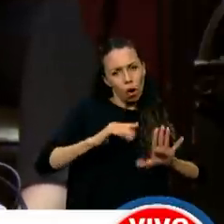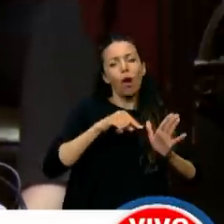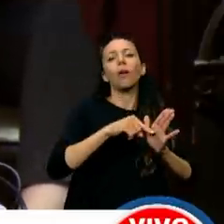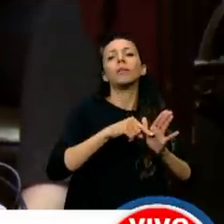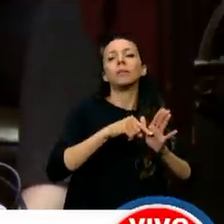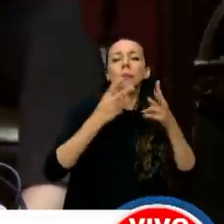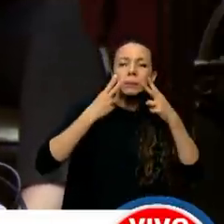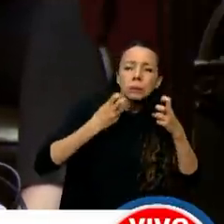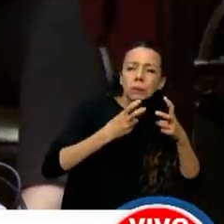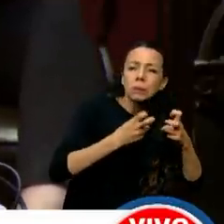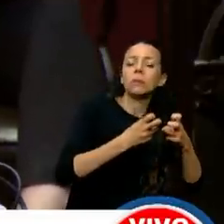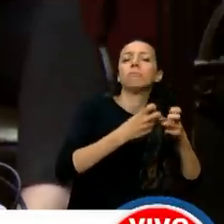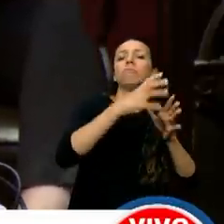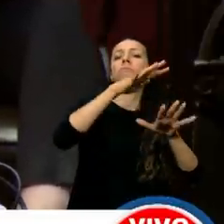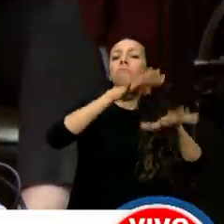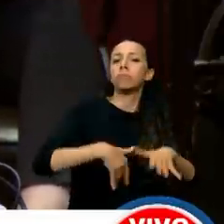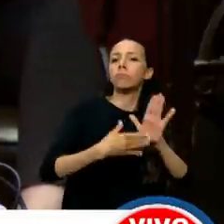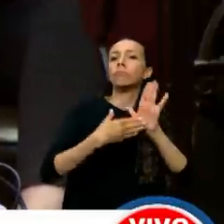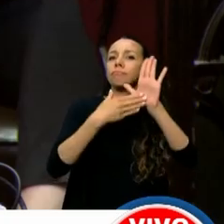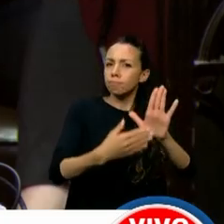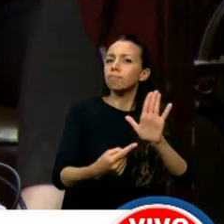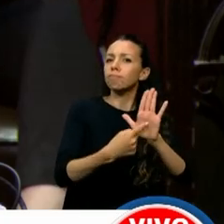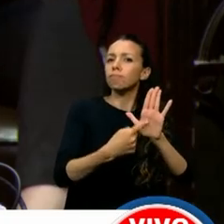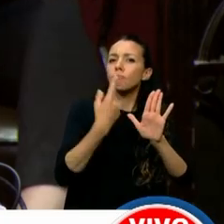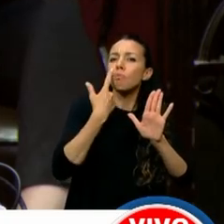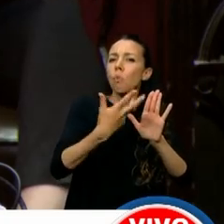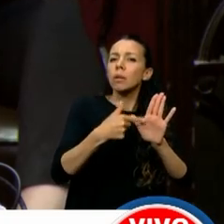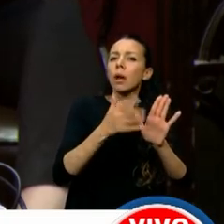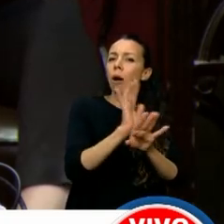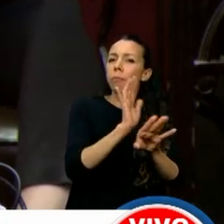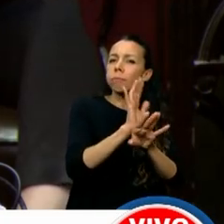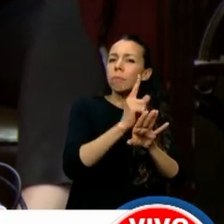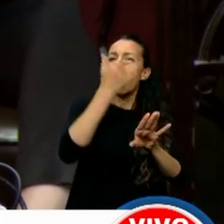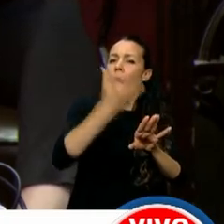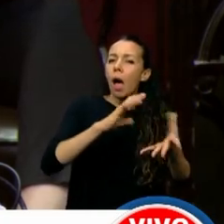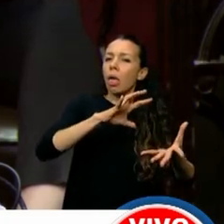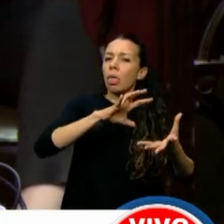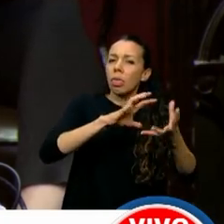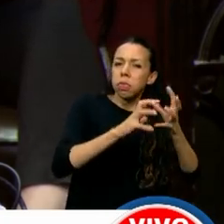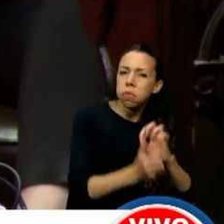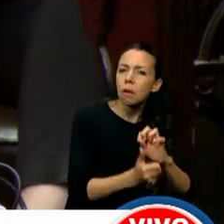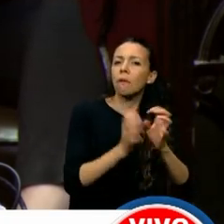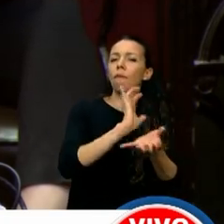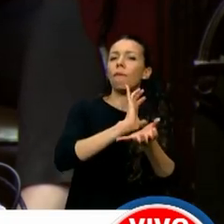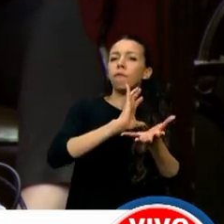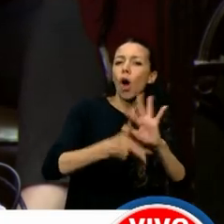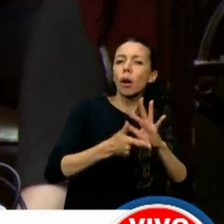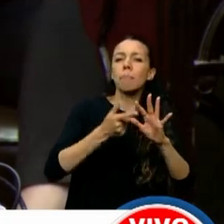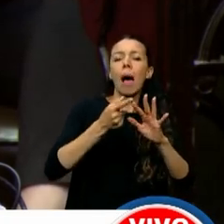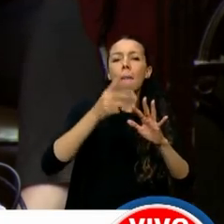claramente de un abrupto disminución destrucción de políticas